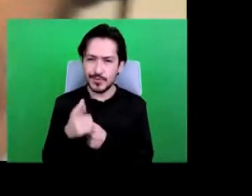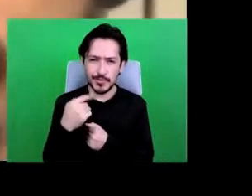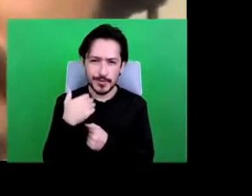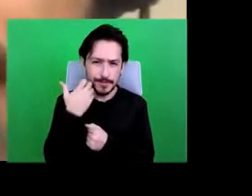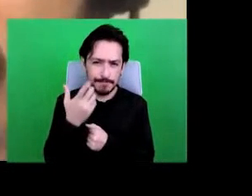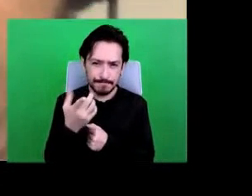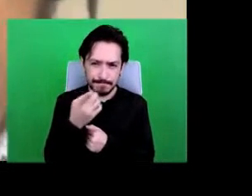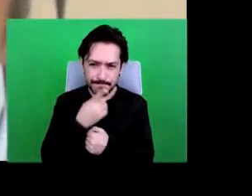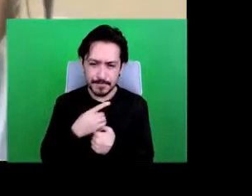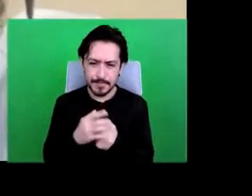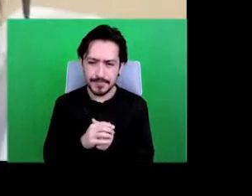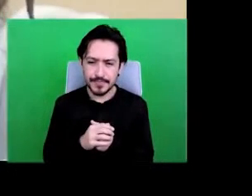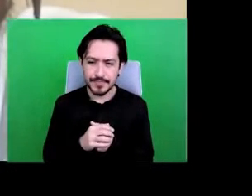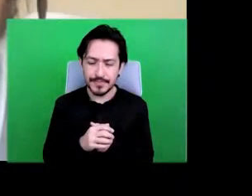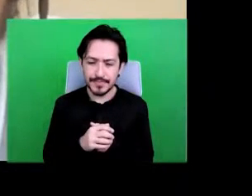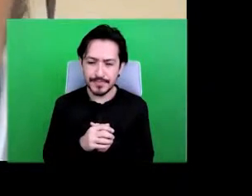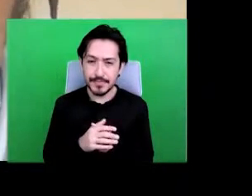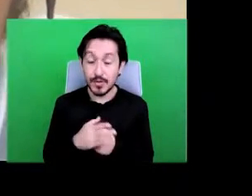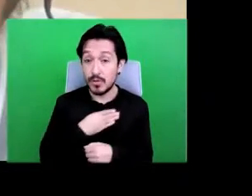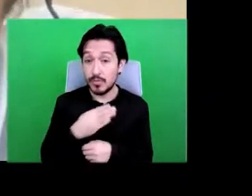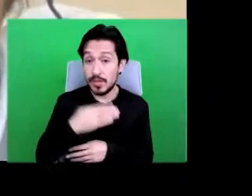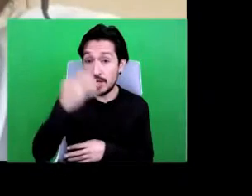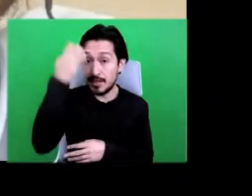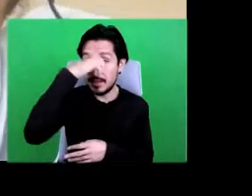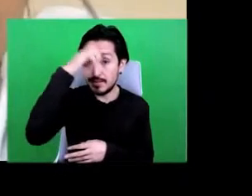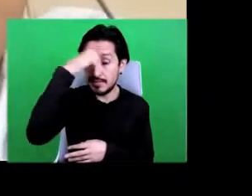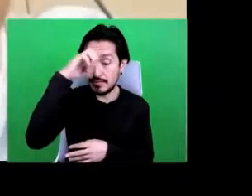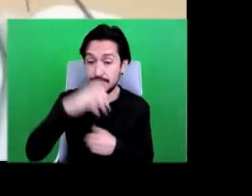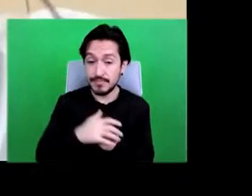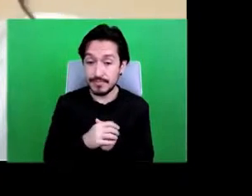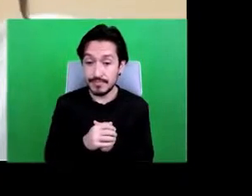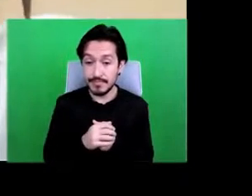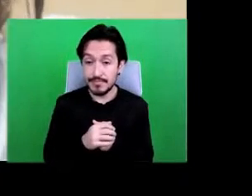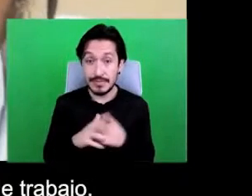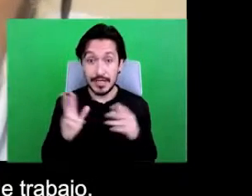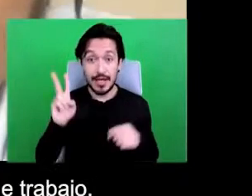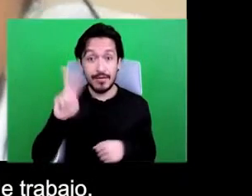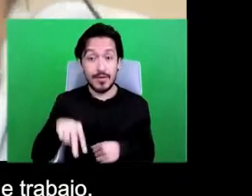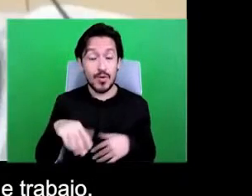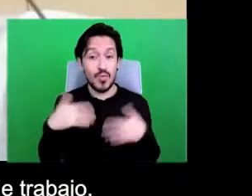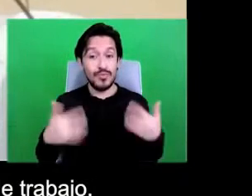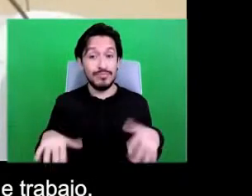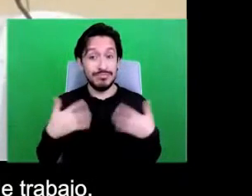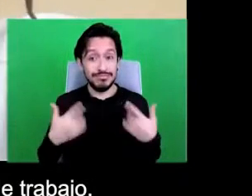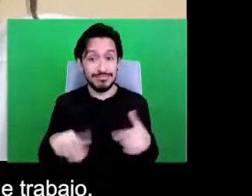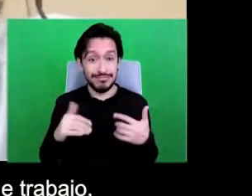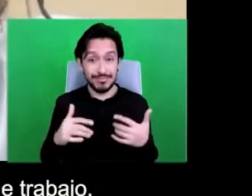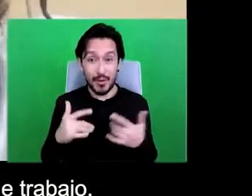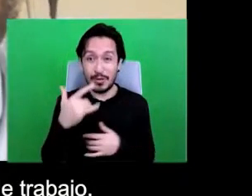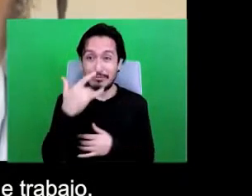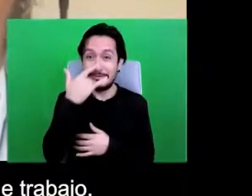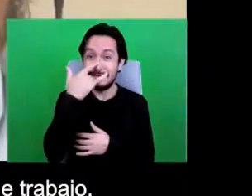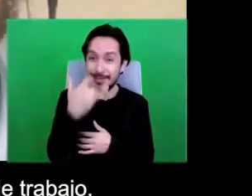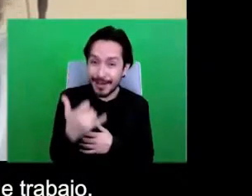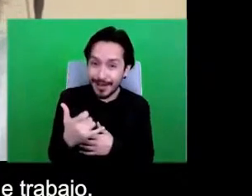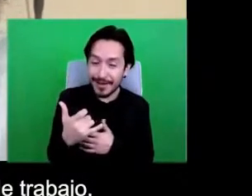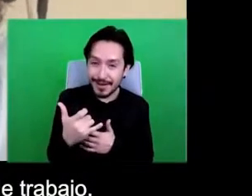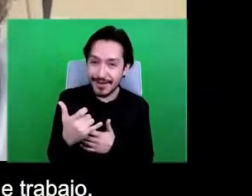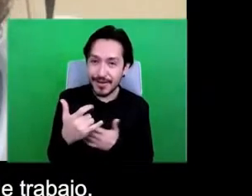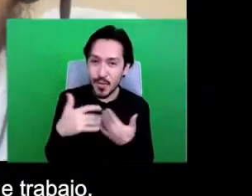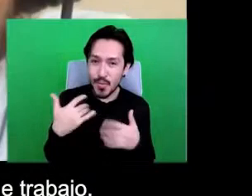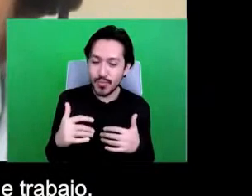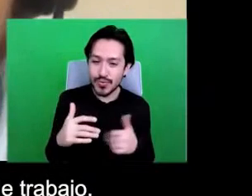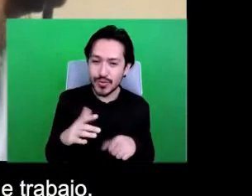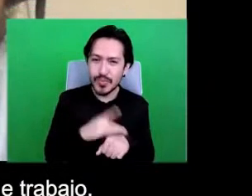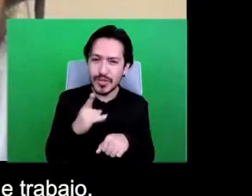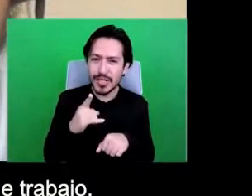Bueno, mi experiencia fue como muy surrealista, porque al principio me costó un poco entender la dinámica de